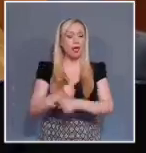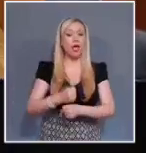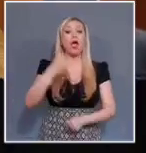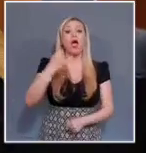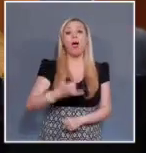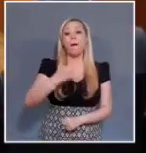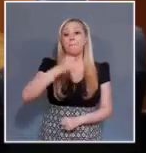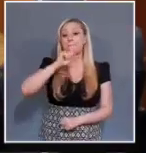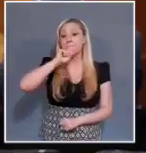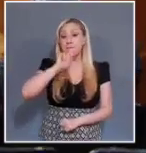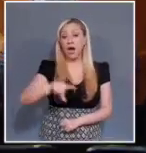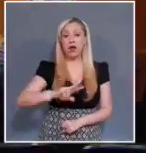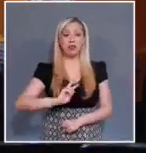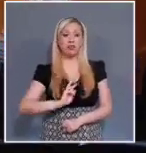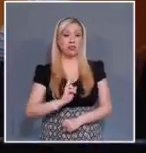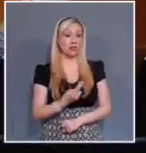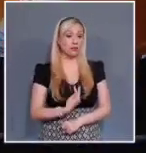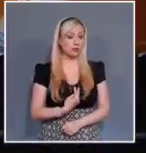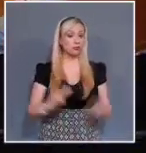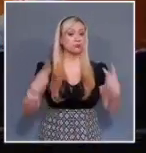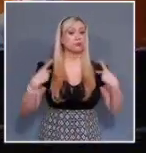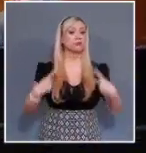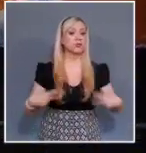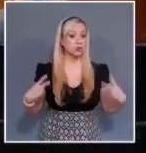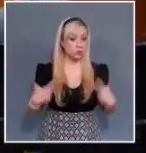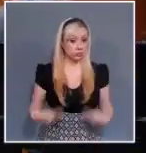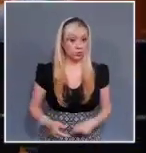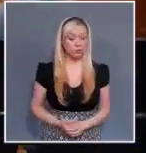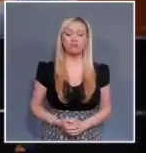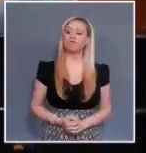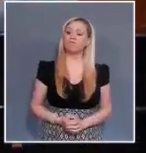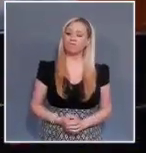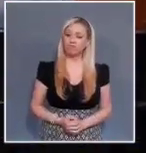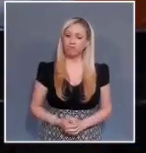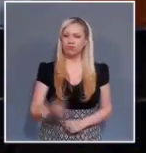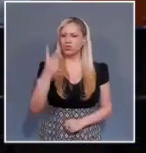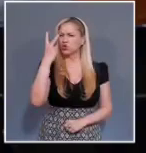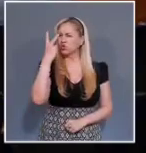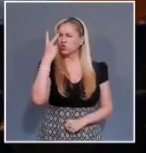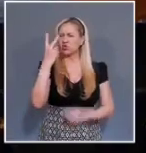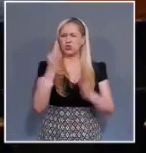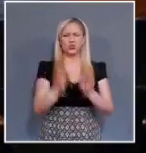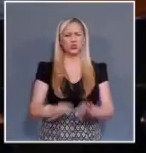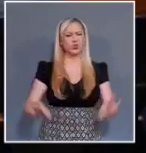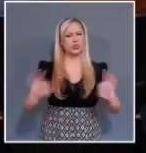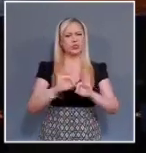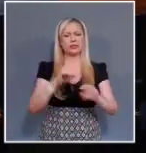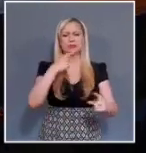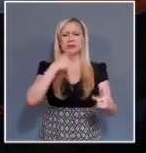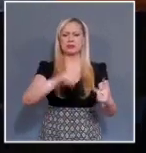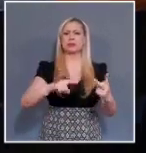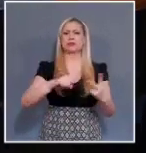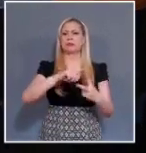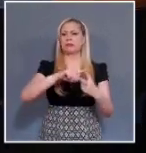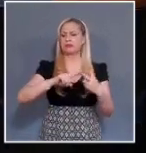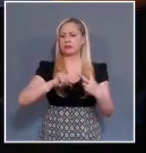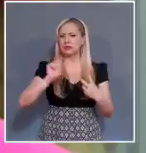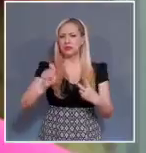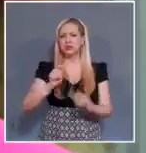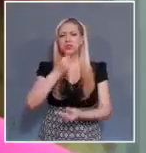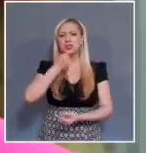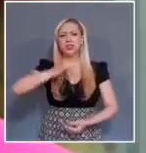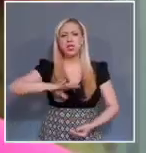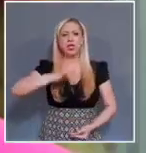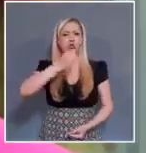la primera sala de la corte resolvió dos asuntos fundamentales para la protección de derechos de niñas niños y adolescentes